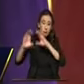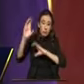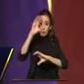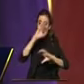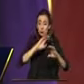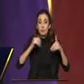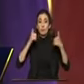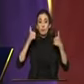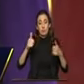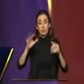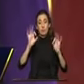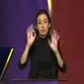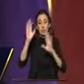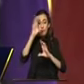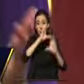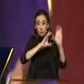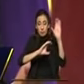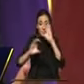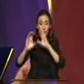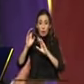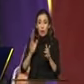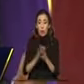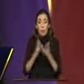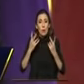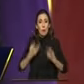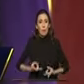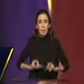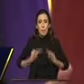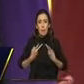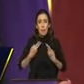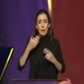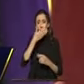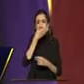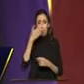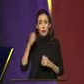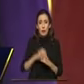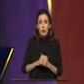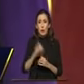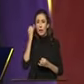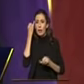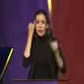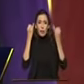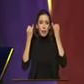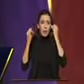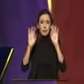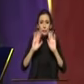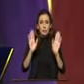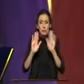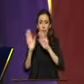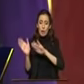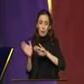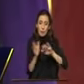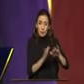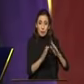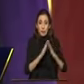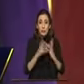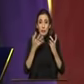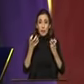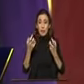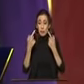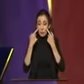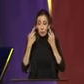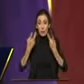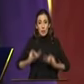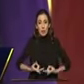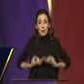común, en la búsqueda del bienestar mutuo, no en afinidades ideológicas, y se orientan a crear nuevas